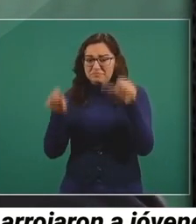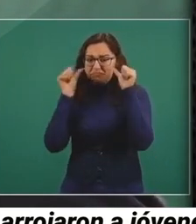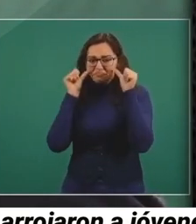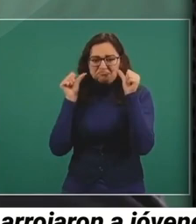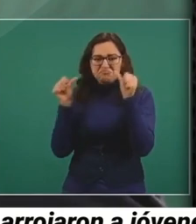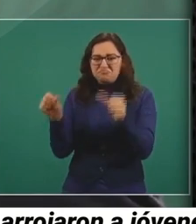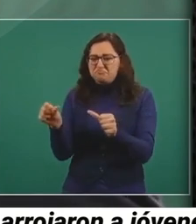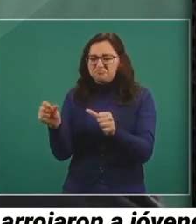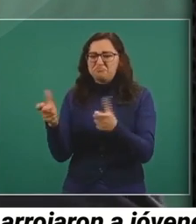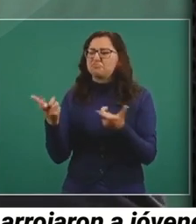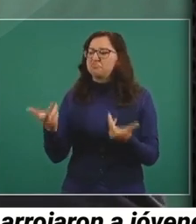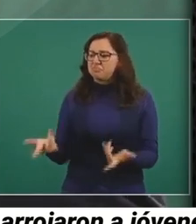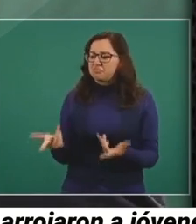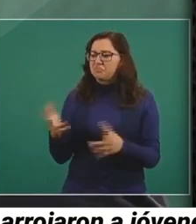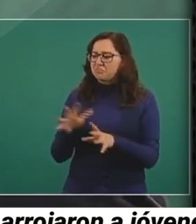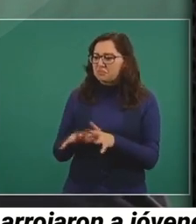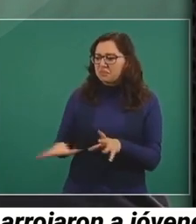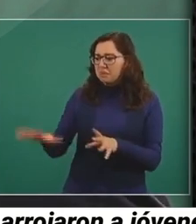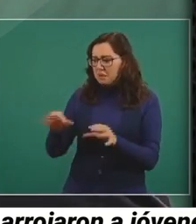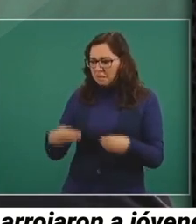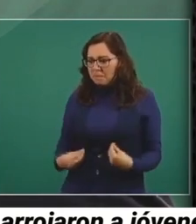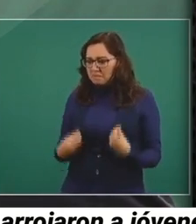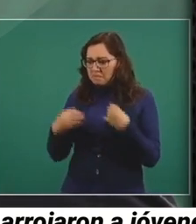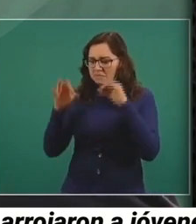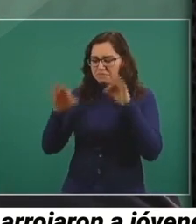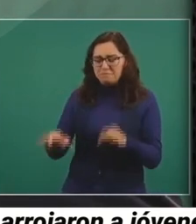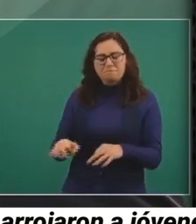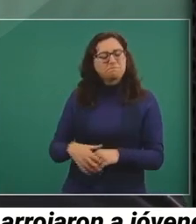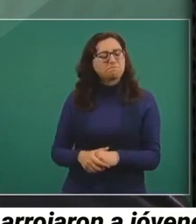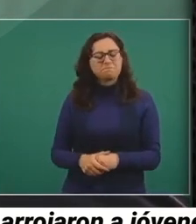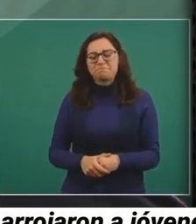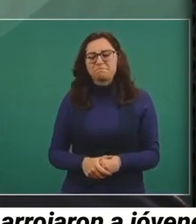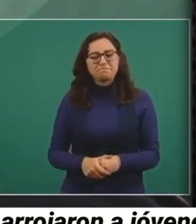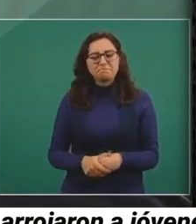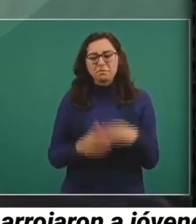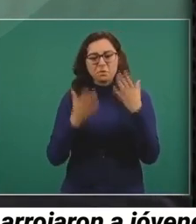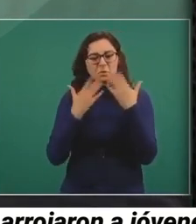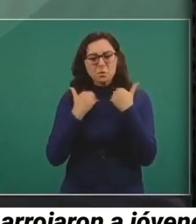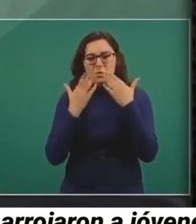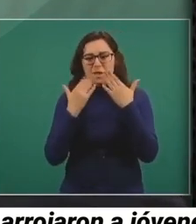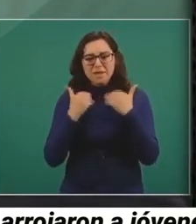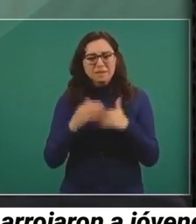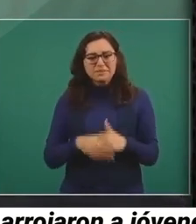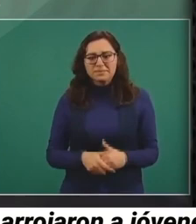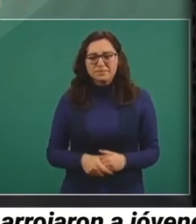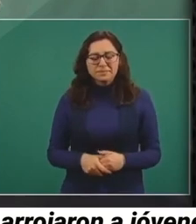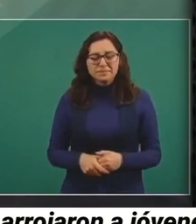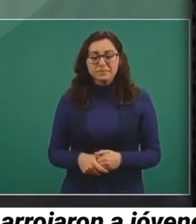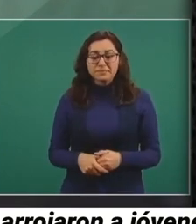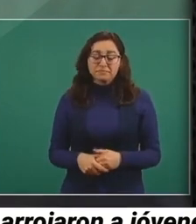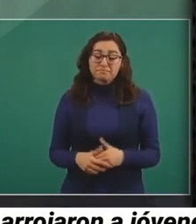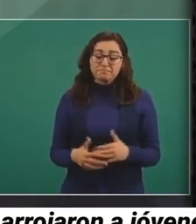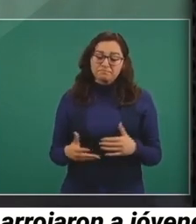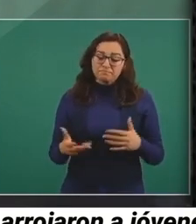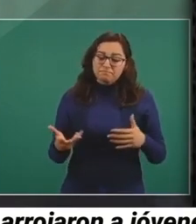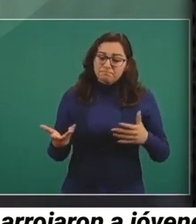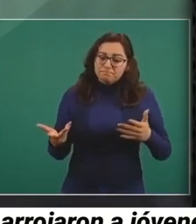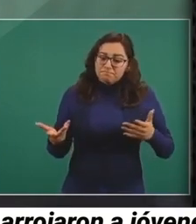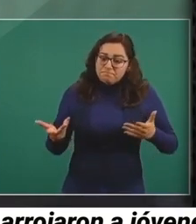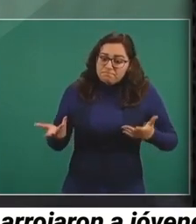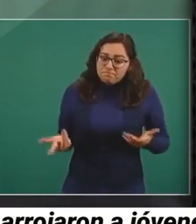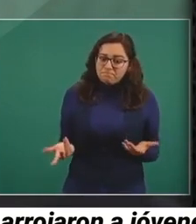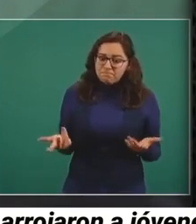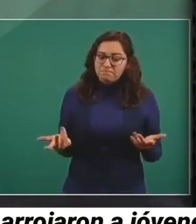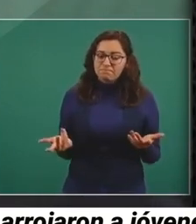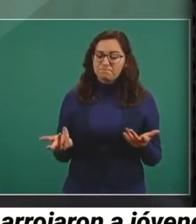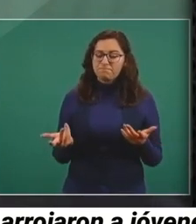personas desaparecidas, cuyos registros suman ya más de 200 hallazgos entre personas y restos humanos. Andrés Manuel López Obrador señaló